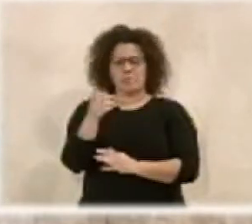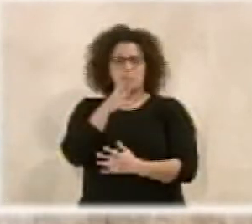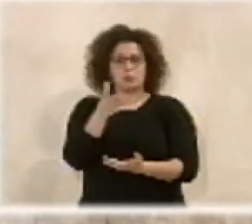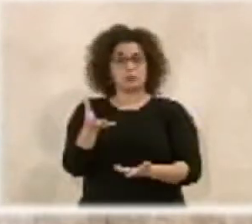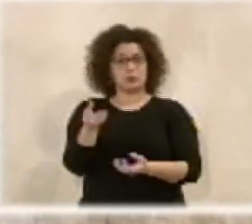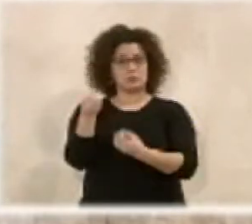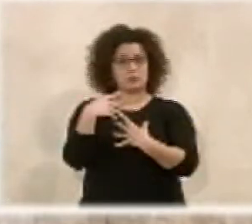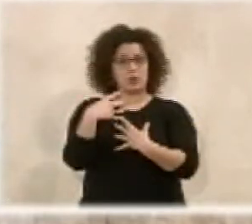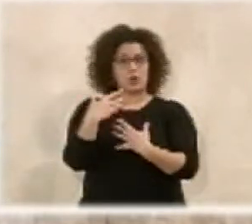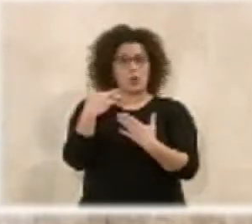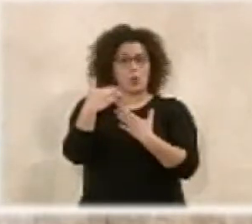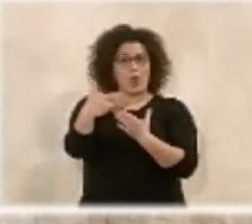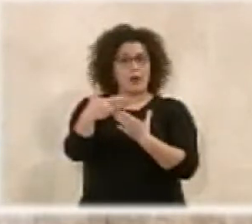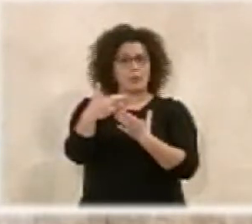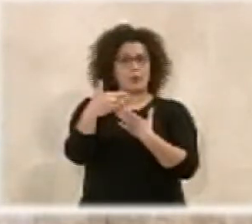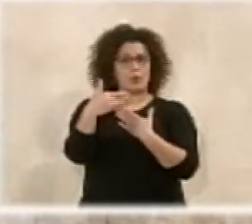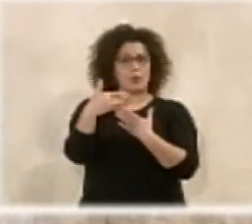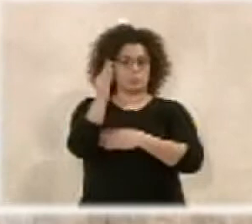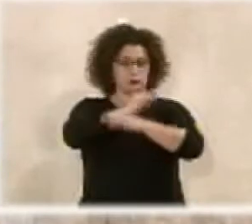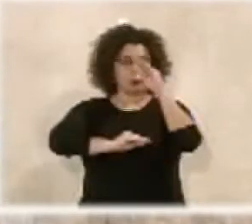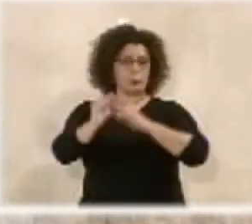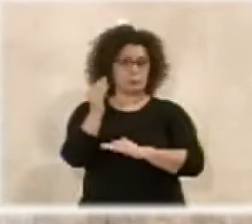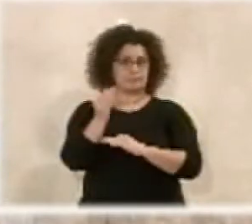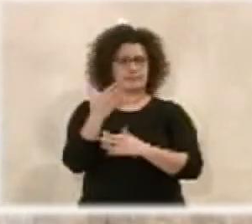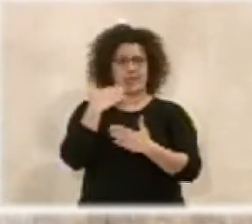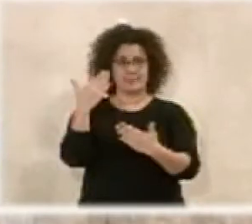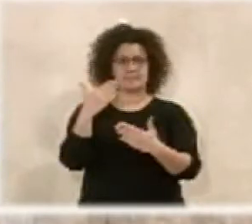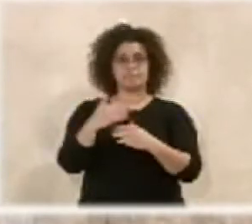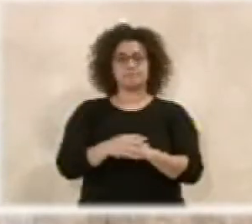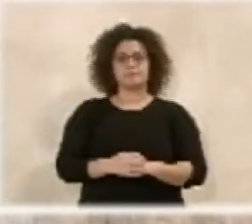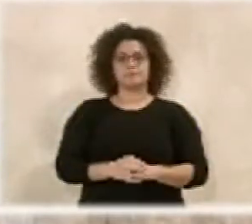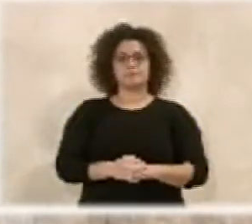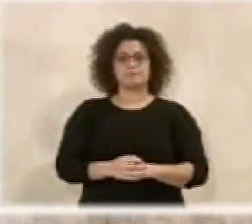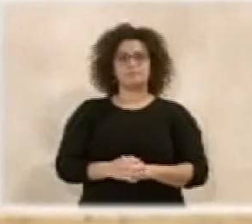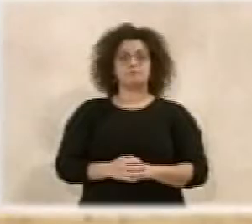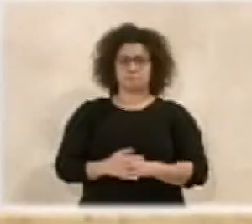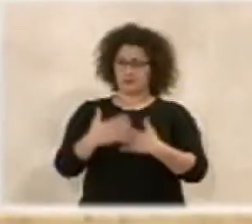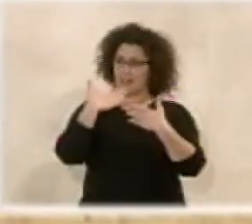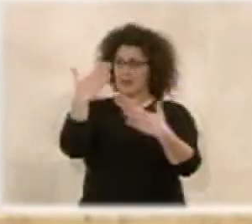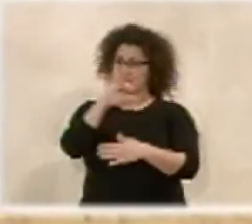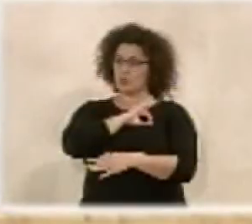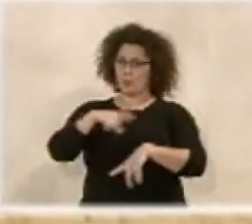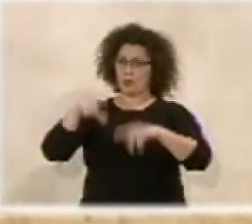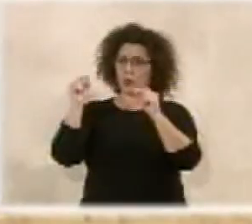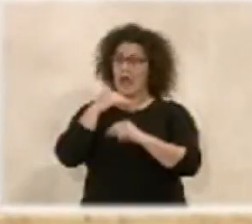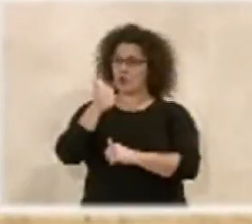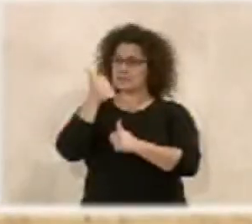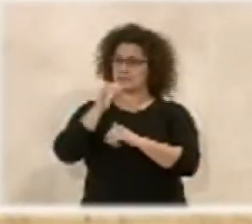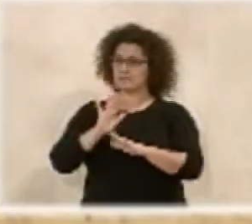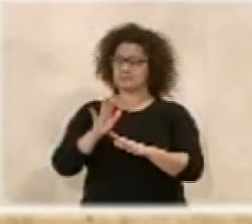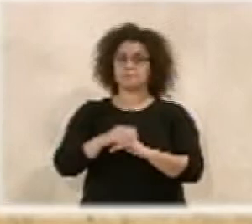qué y cuándo tiene pensado resolver ese tema. Gracias. Gracias, señor Burgo. ¿Alguna cuestión más? Nada